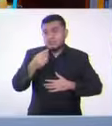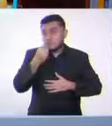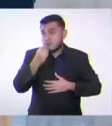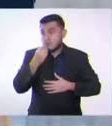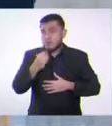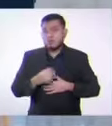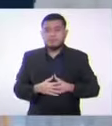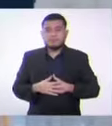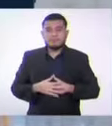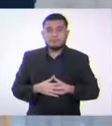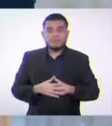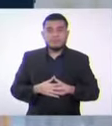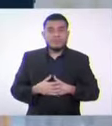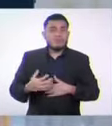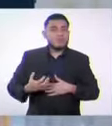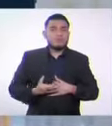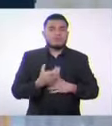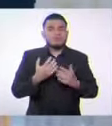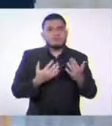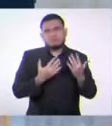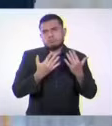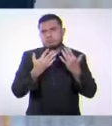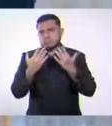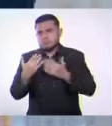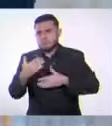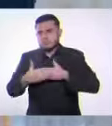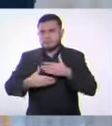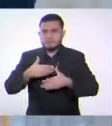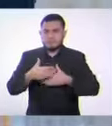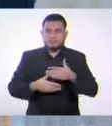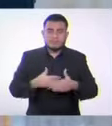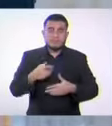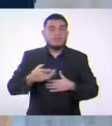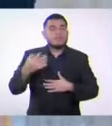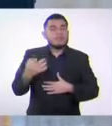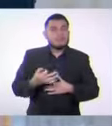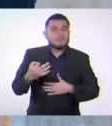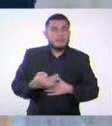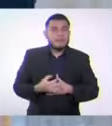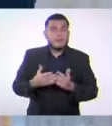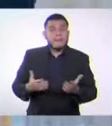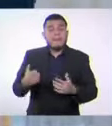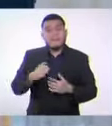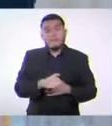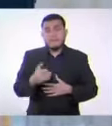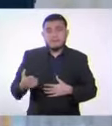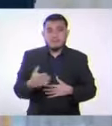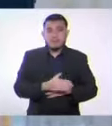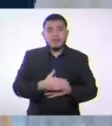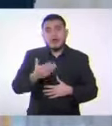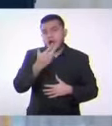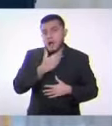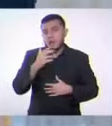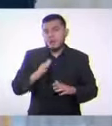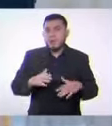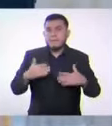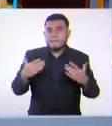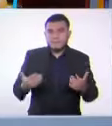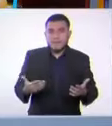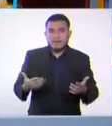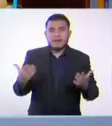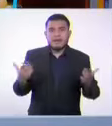alimentos. Todos estos procesos son necesarios utilizar agua para